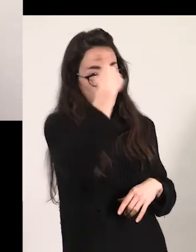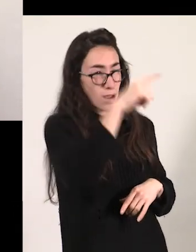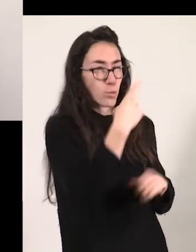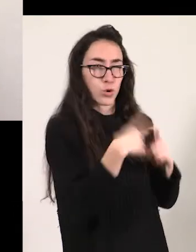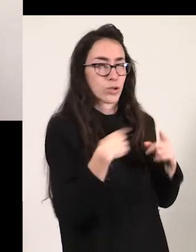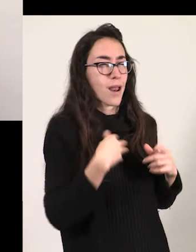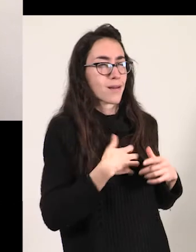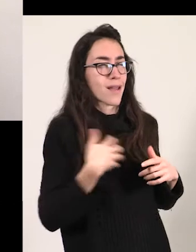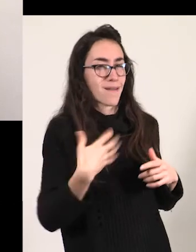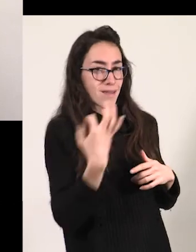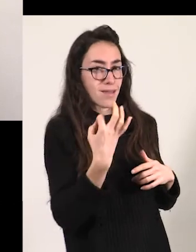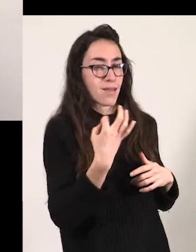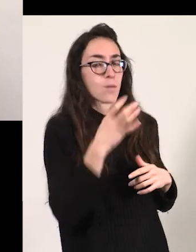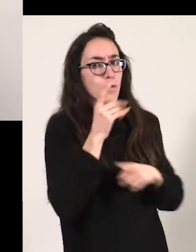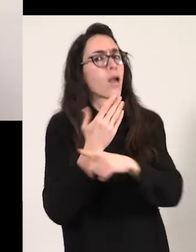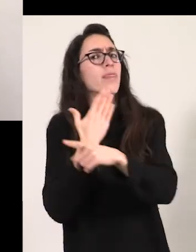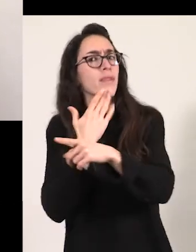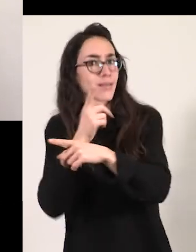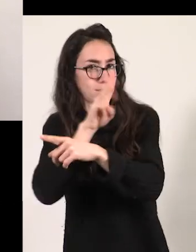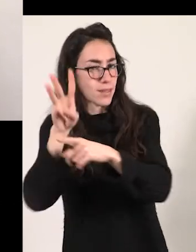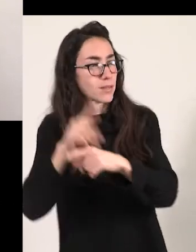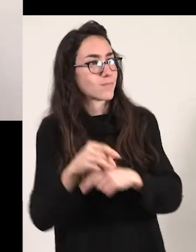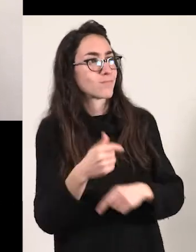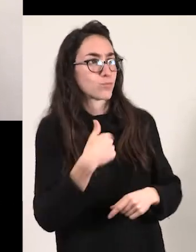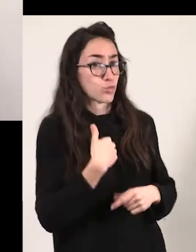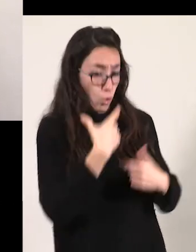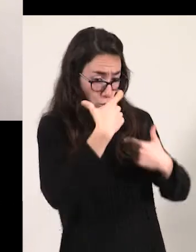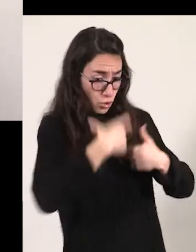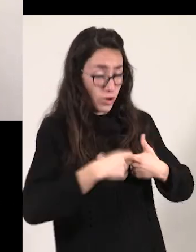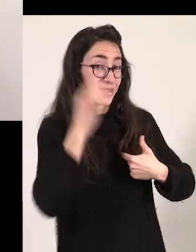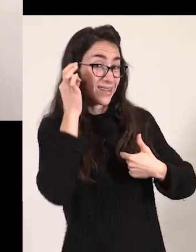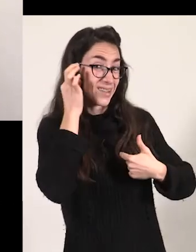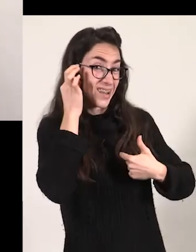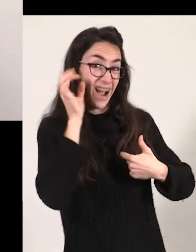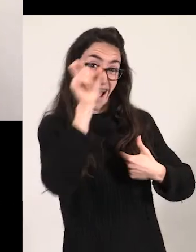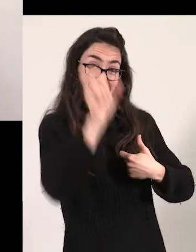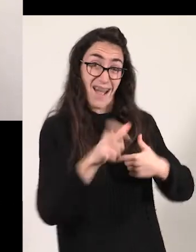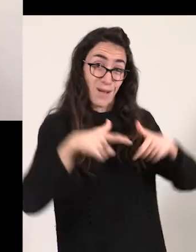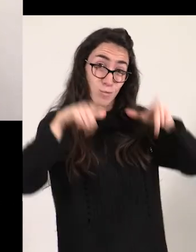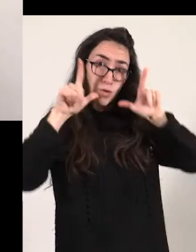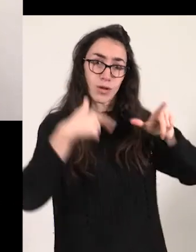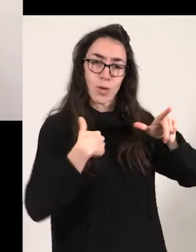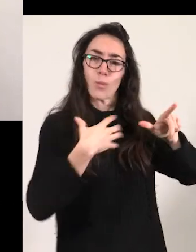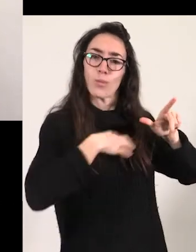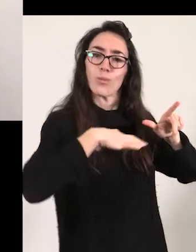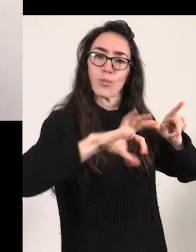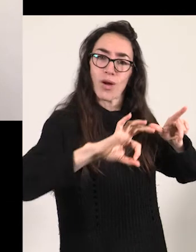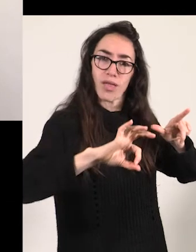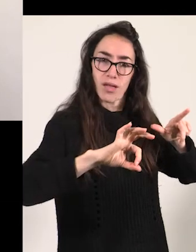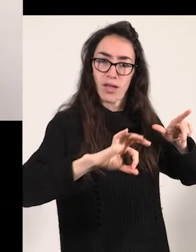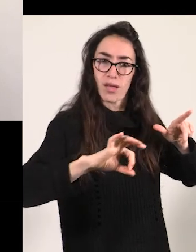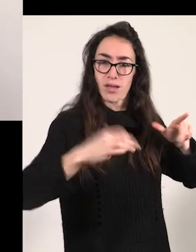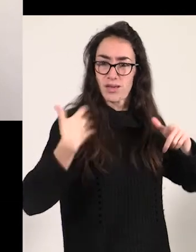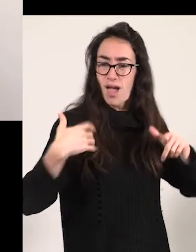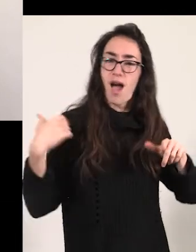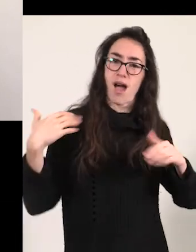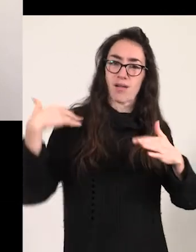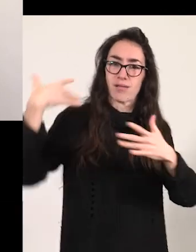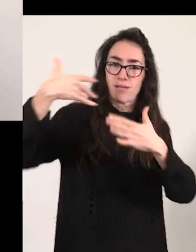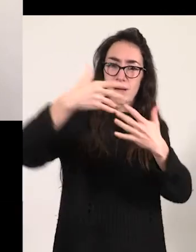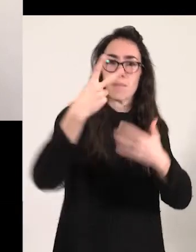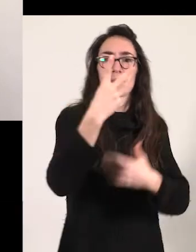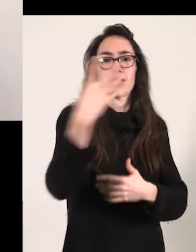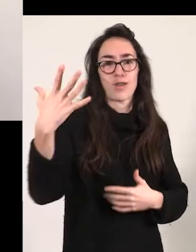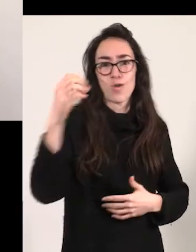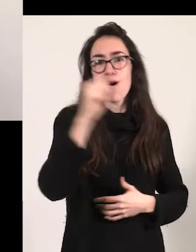levantó la mano y dijo, ¿qué sabes lo que me da rabia? Tenía 13 años. Que yo podría ser Sandra, la protagonista de ese libro, y han